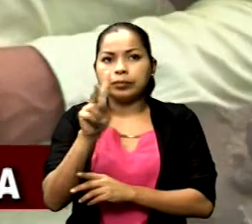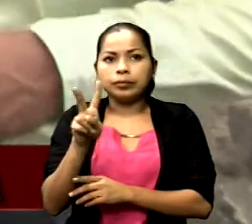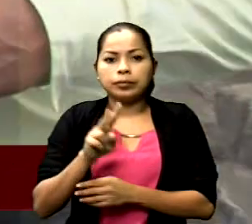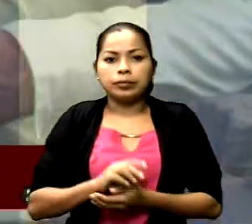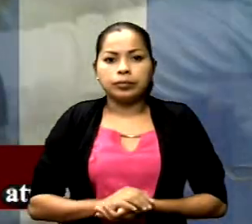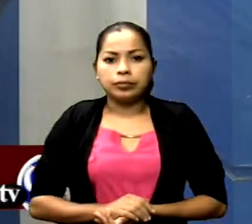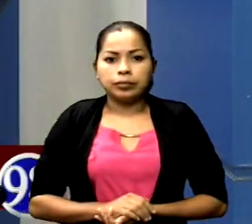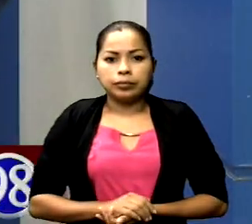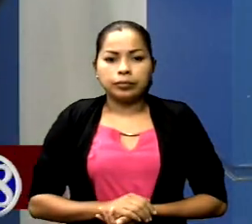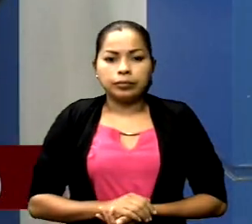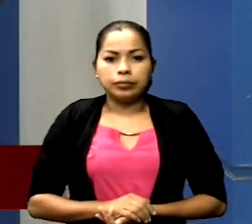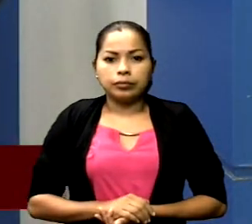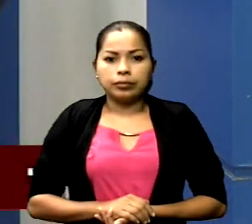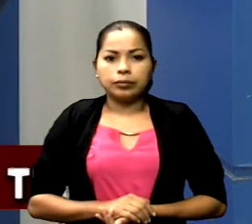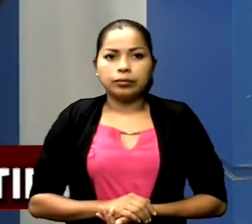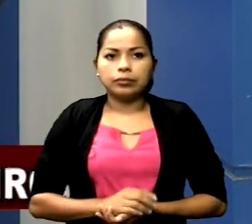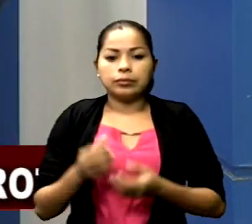TV.